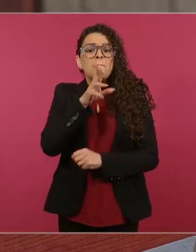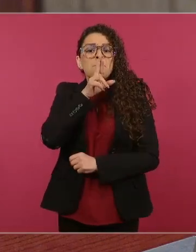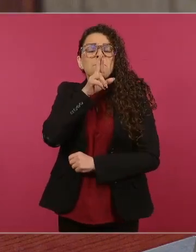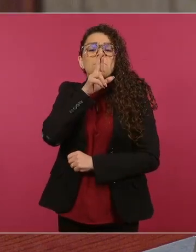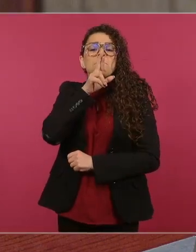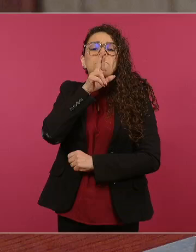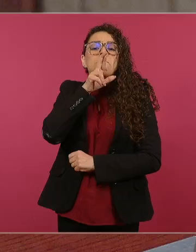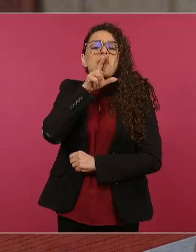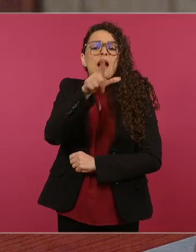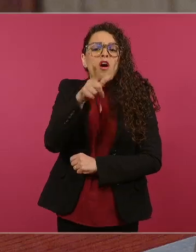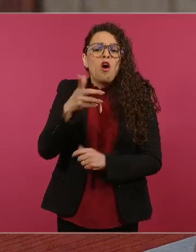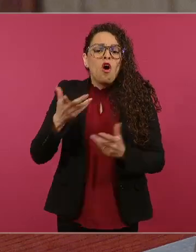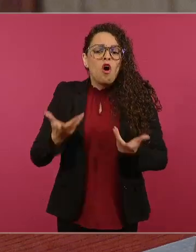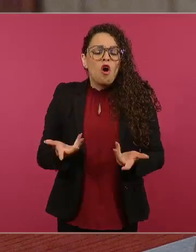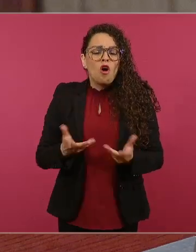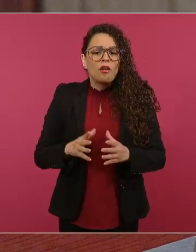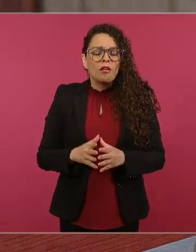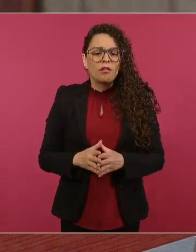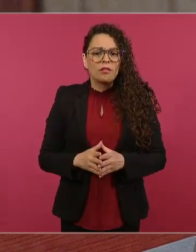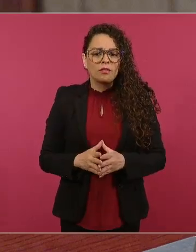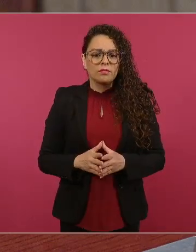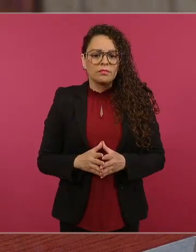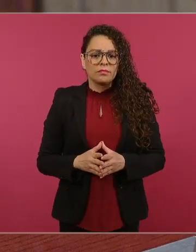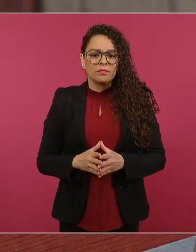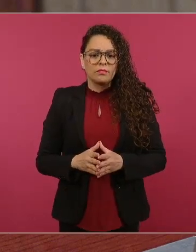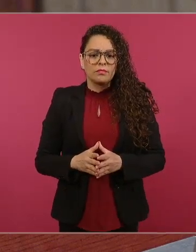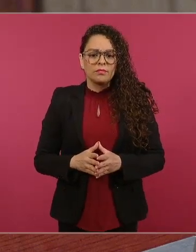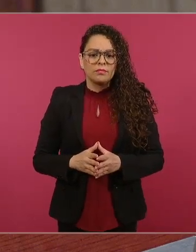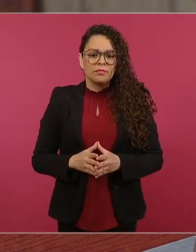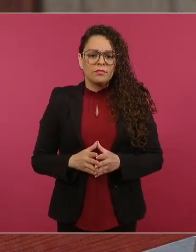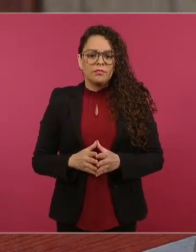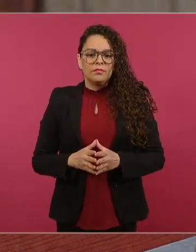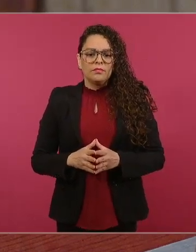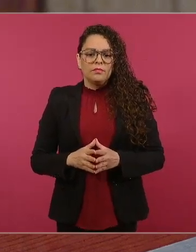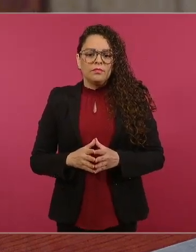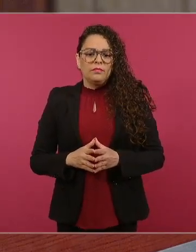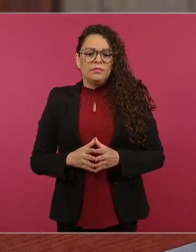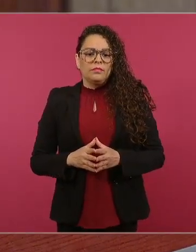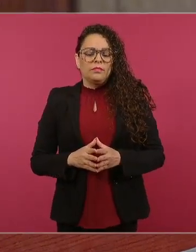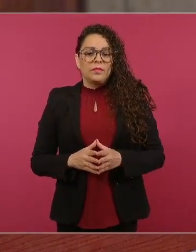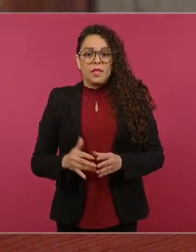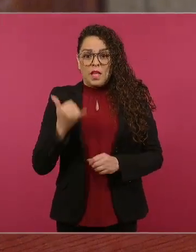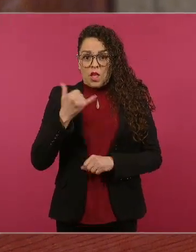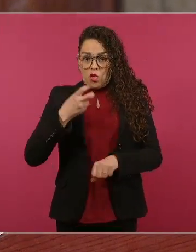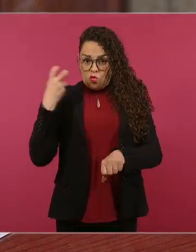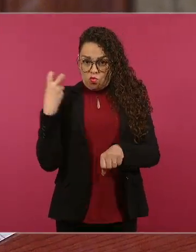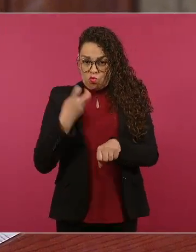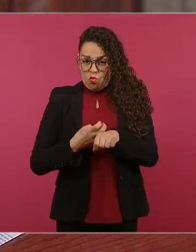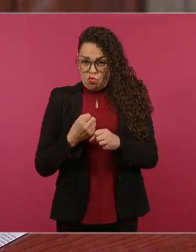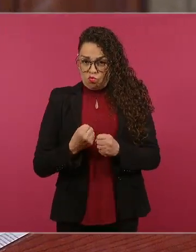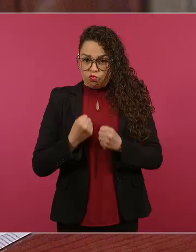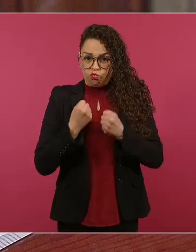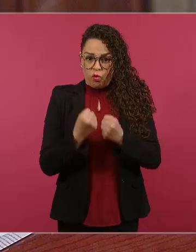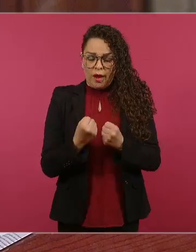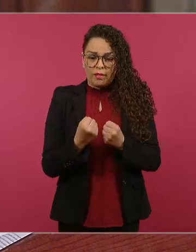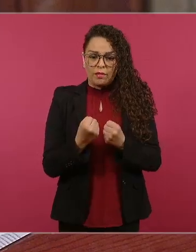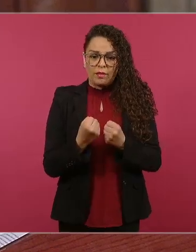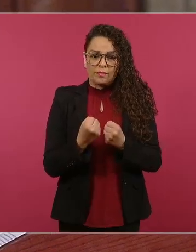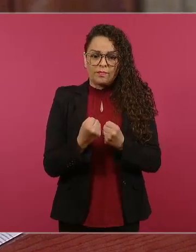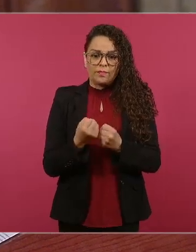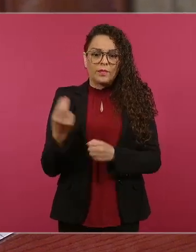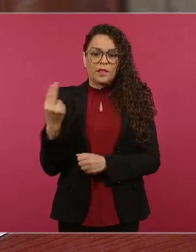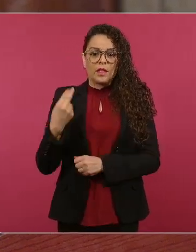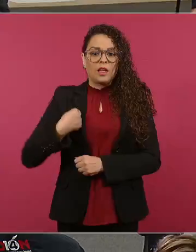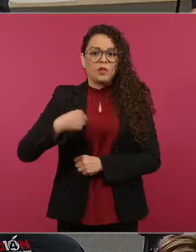y más radicalmente que lo que nosotros mismos podríamos haberlo